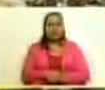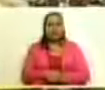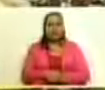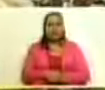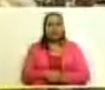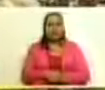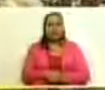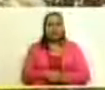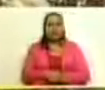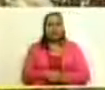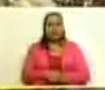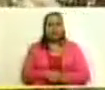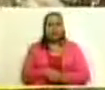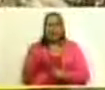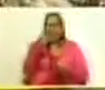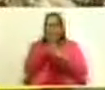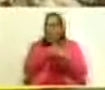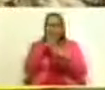¿Cuántas cosas hemos luchado?